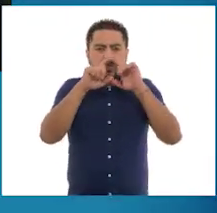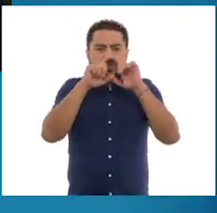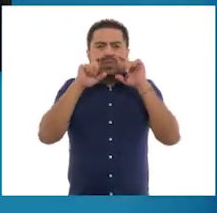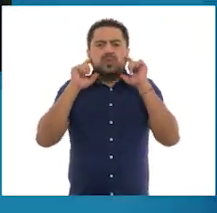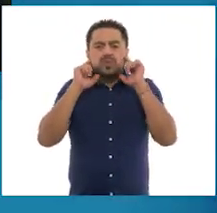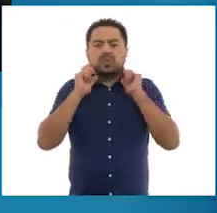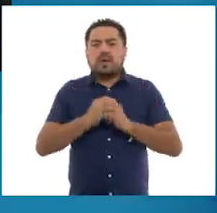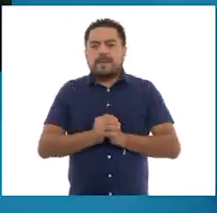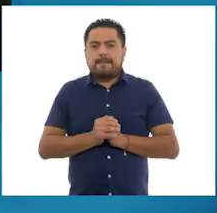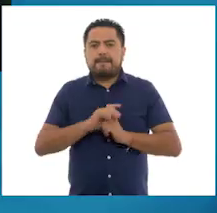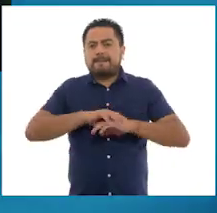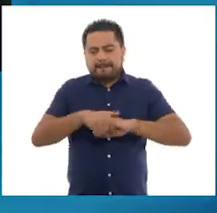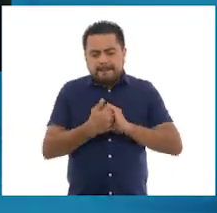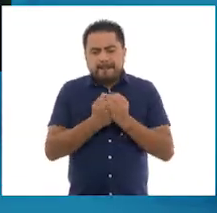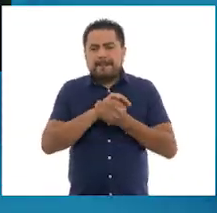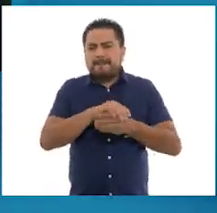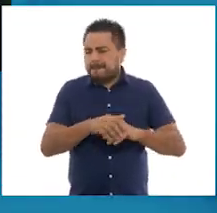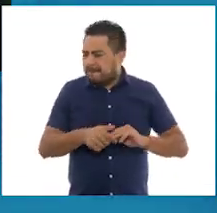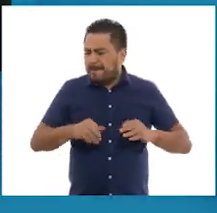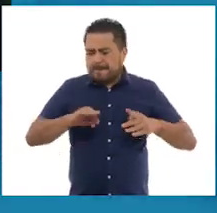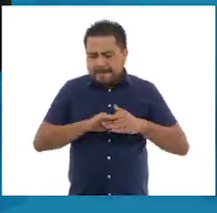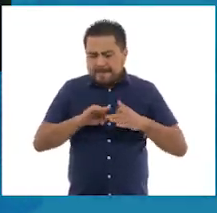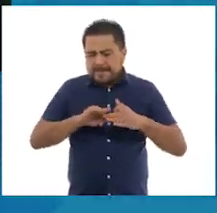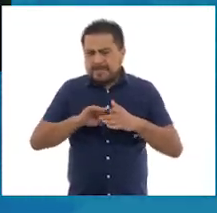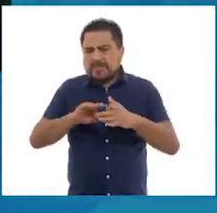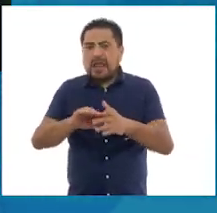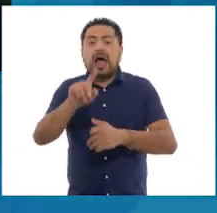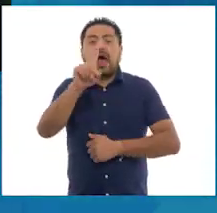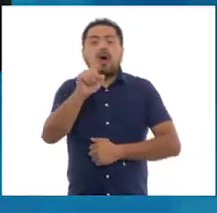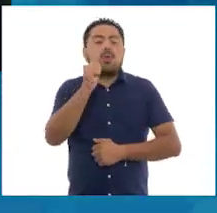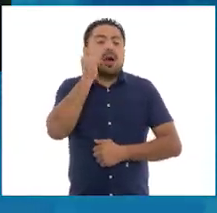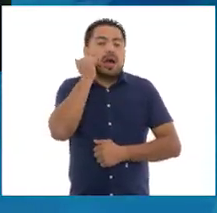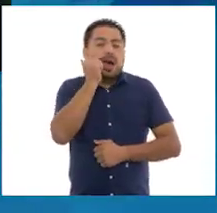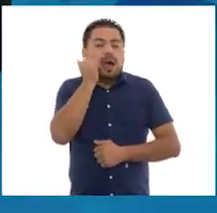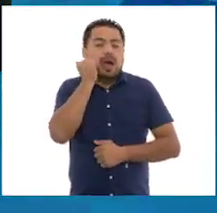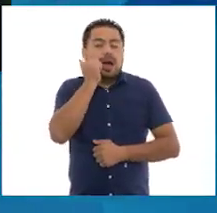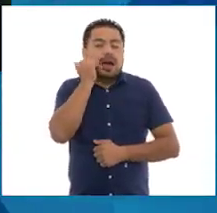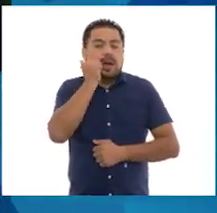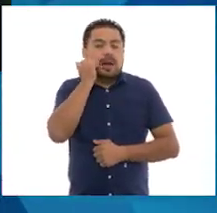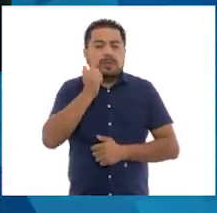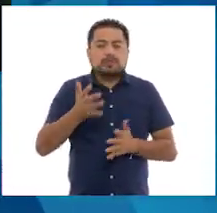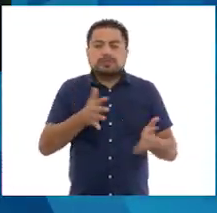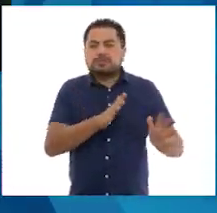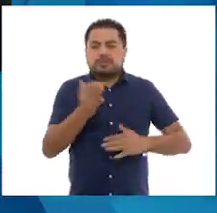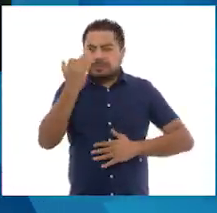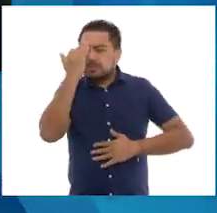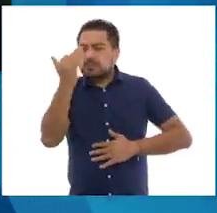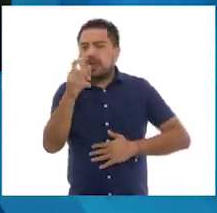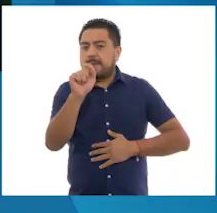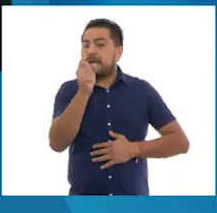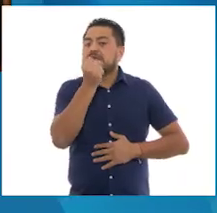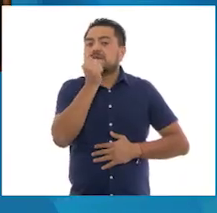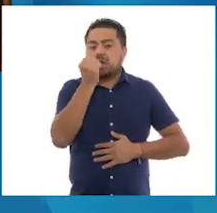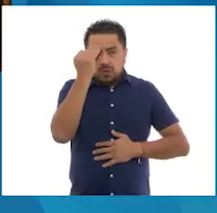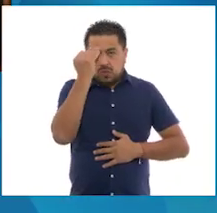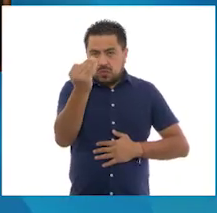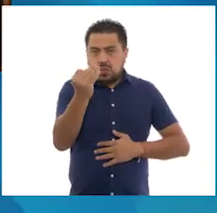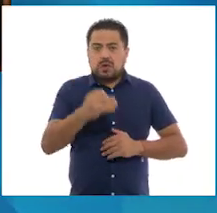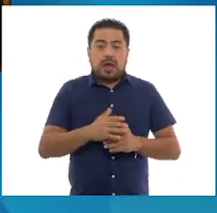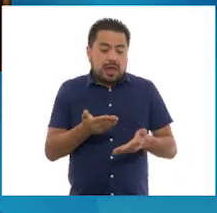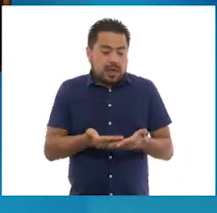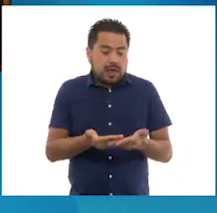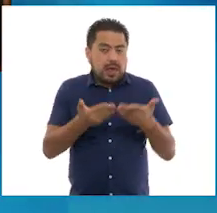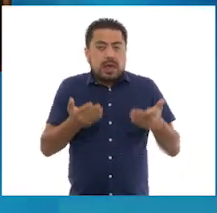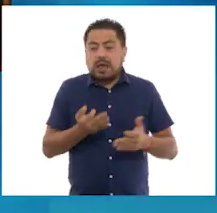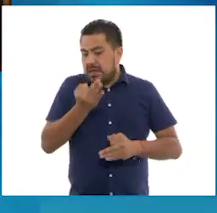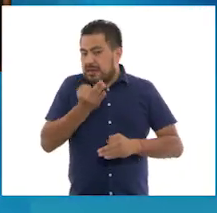cubrebocas. Lava tus manos frecuentemente con agua y con jabón por lo menos durante 20 segundos. Ahora